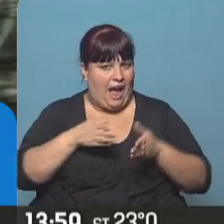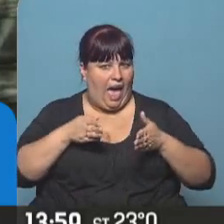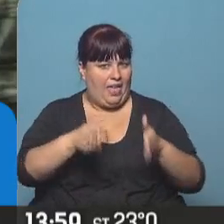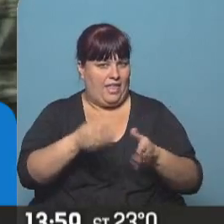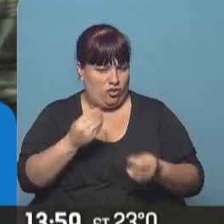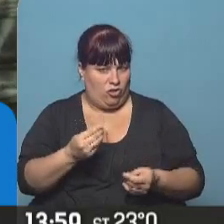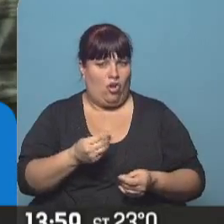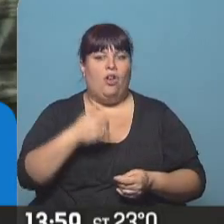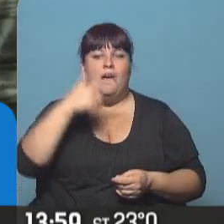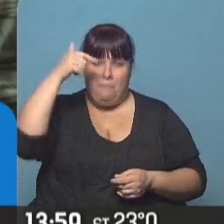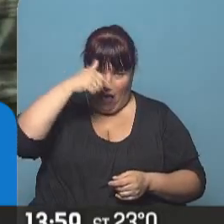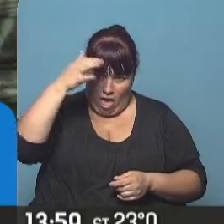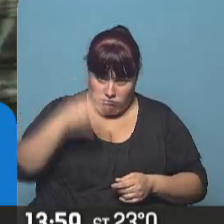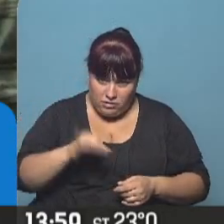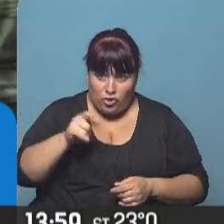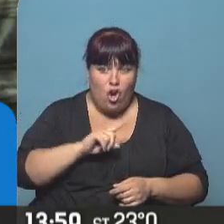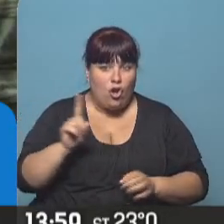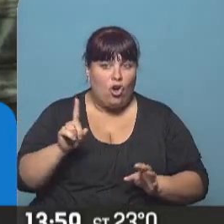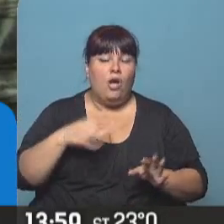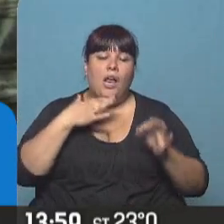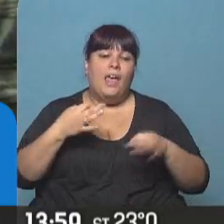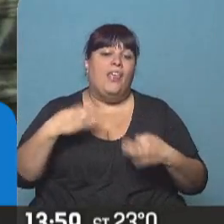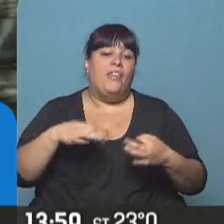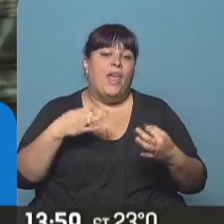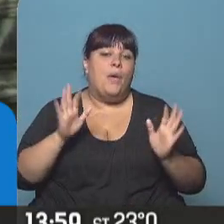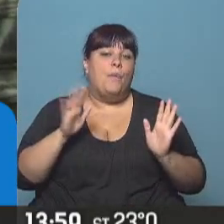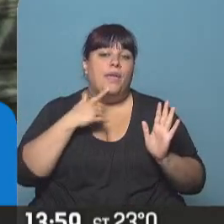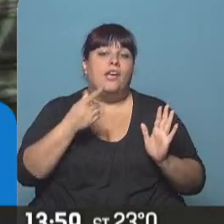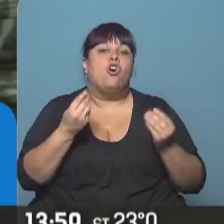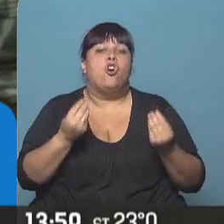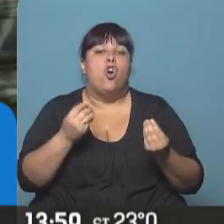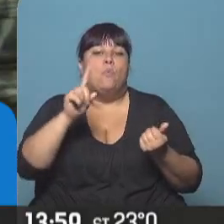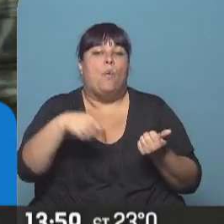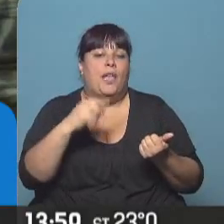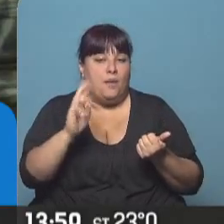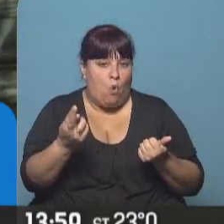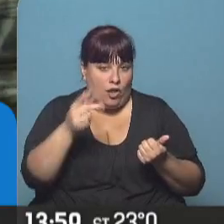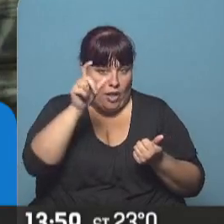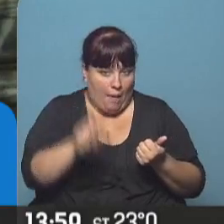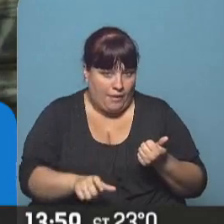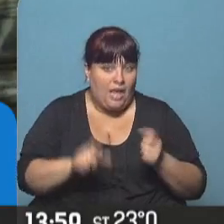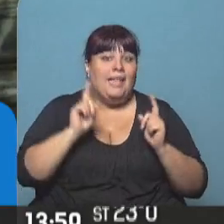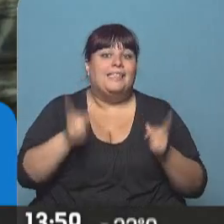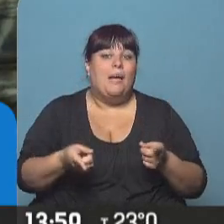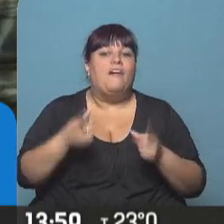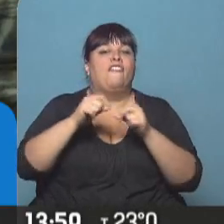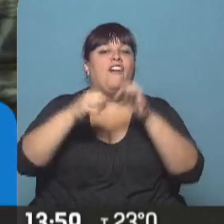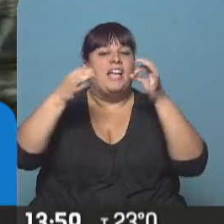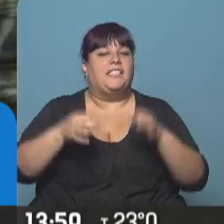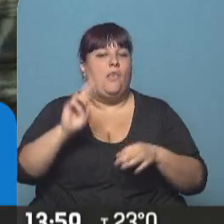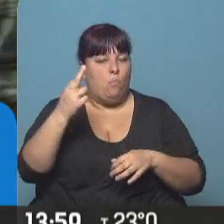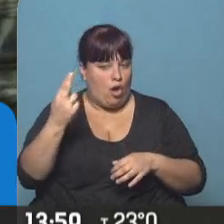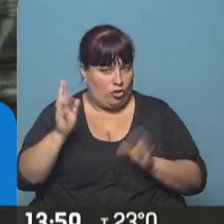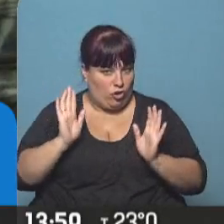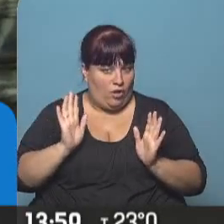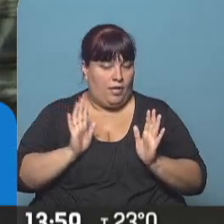interior? ¿Es Santiago Maldonado? Lo cierto es que tendrán que hablar de el cómo fue que murió esta persona y además la data de